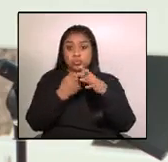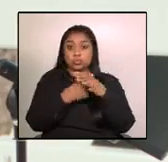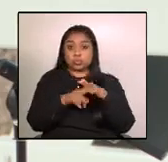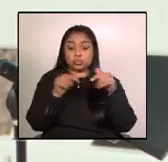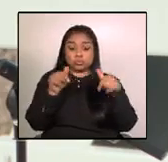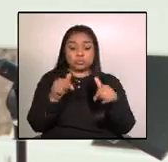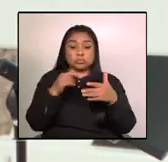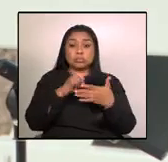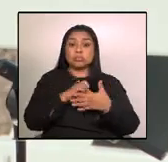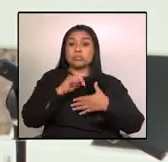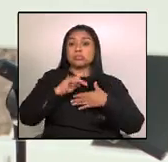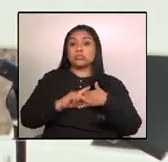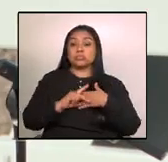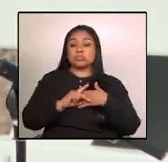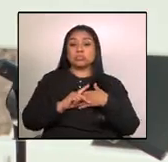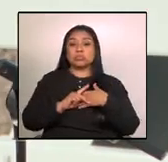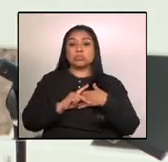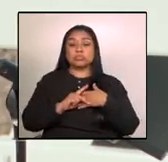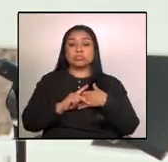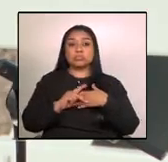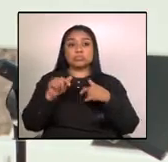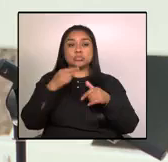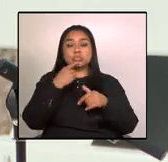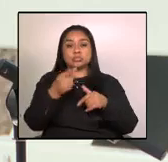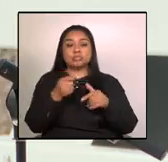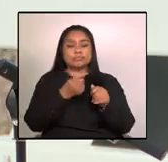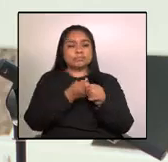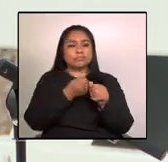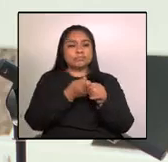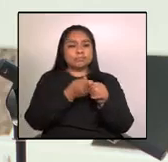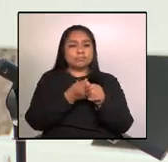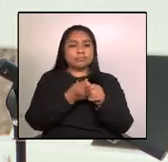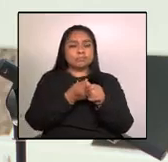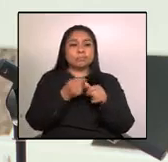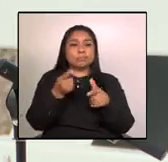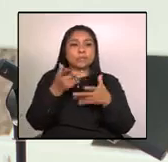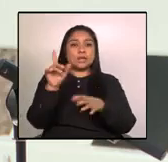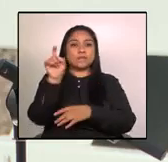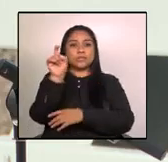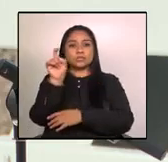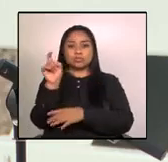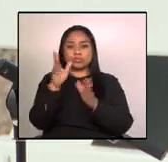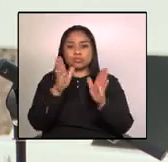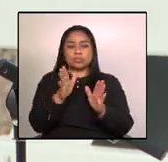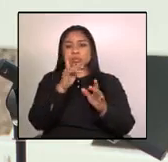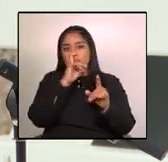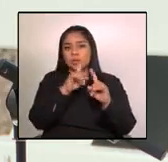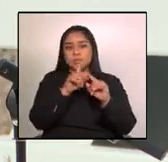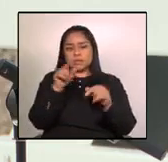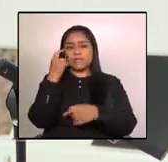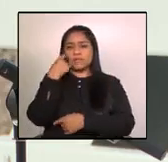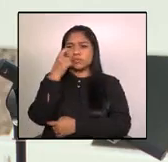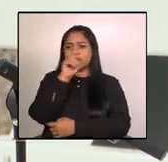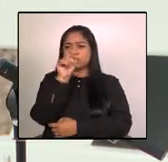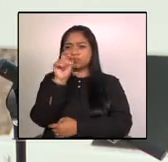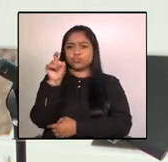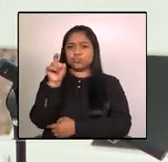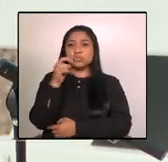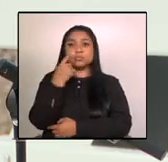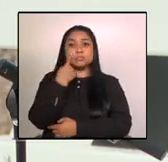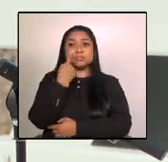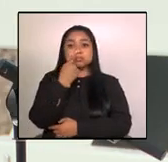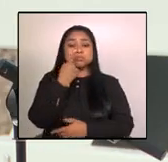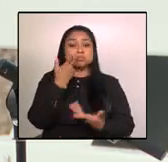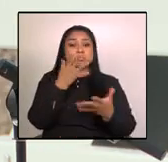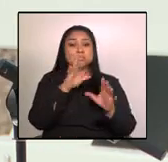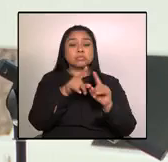proyecto, pues le dimos el seguimiento, la fiscalización, y pudimos ver